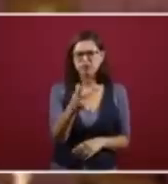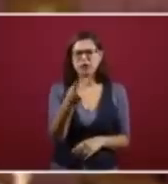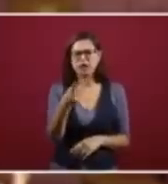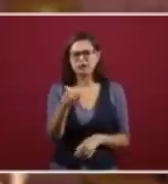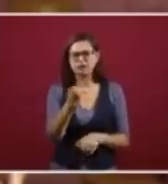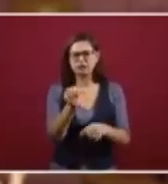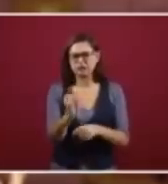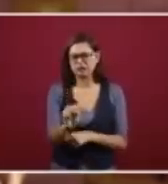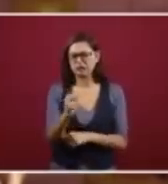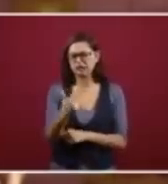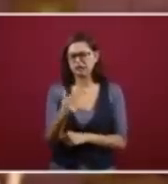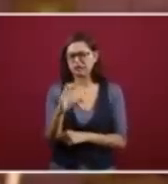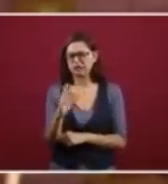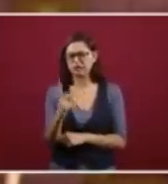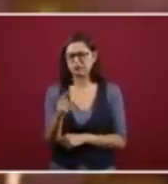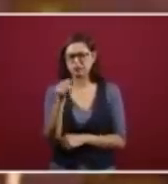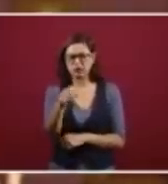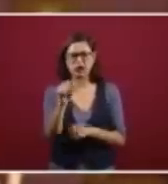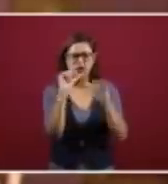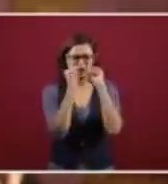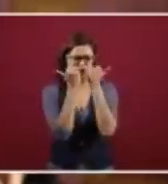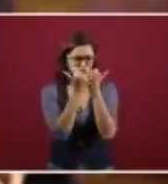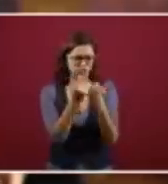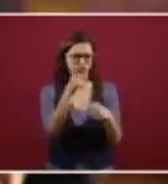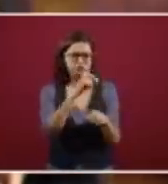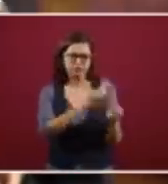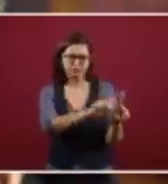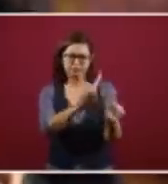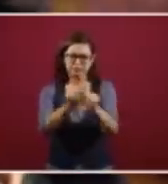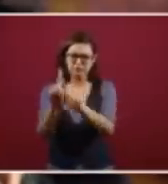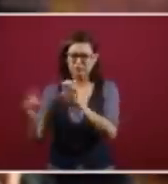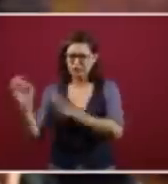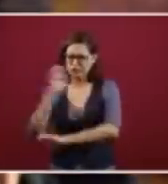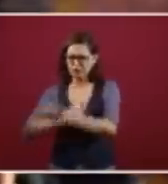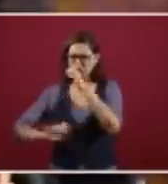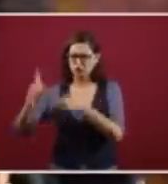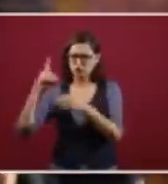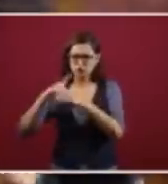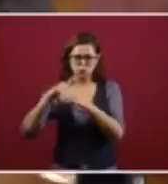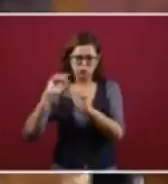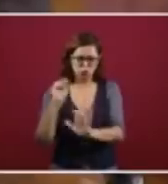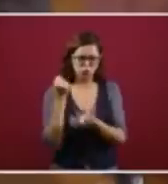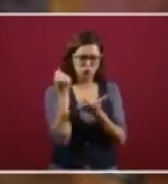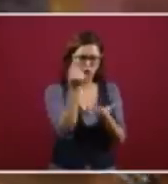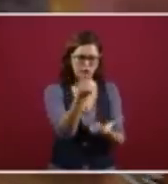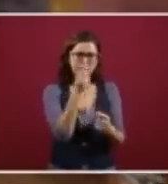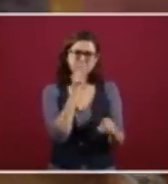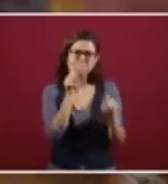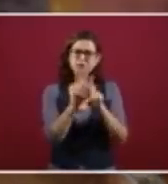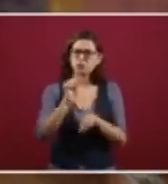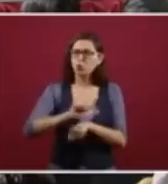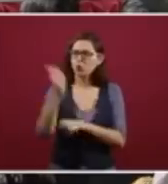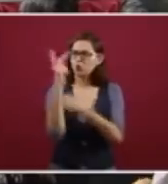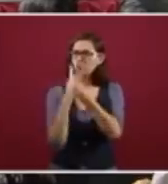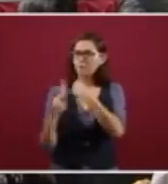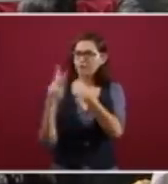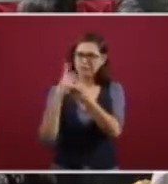civiles que reciben donativos de empresarios nacionales y también vienen recursos del extranjero.